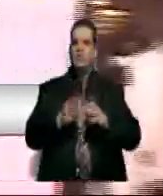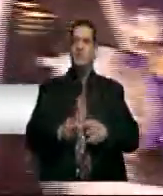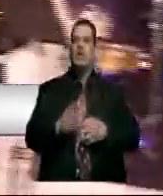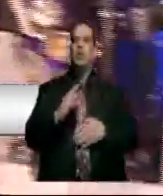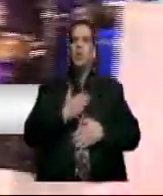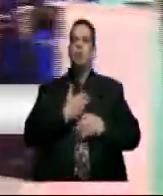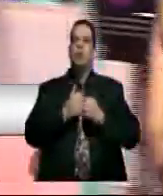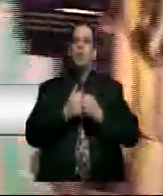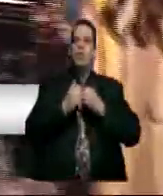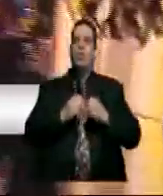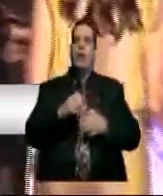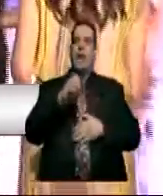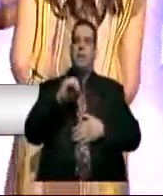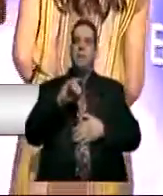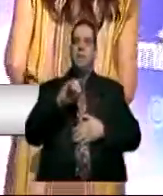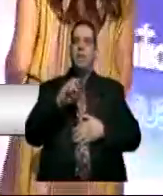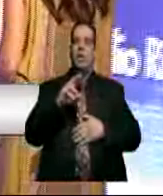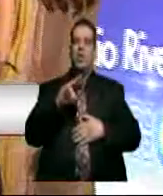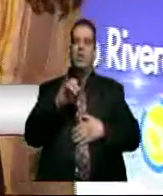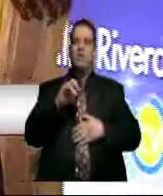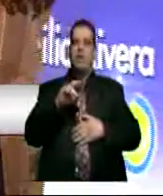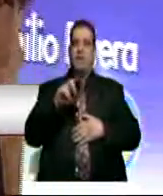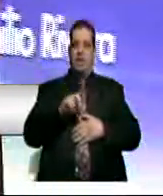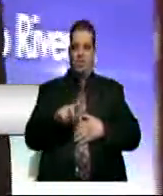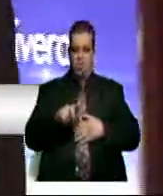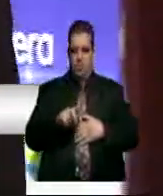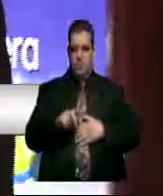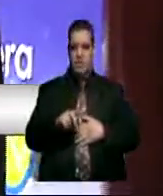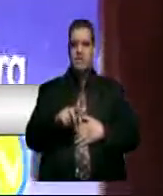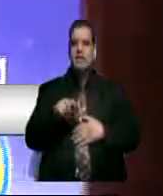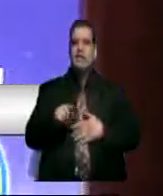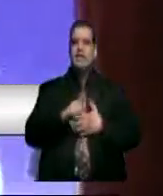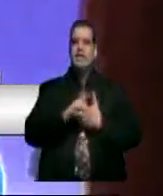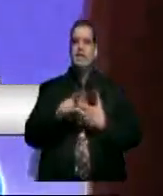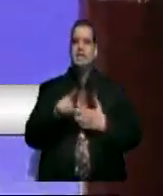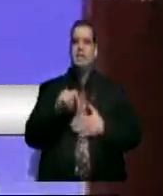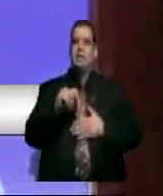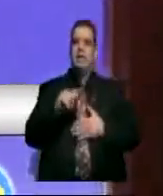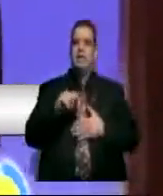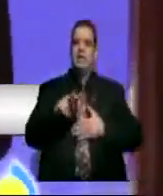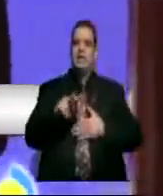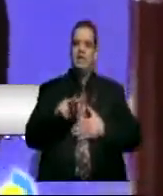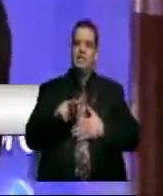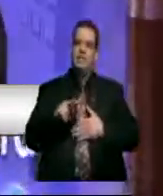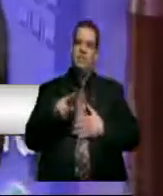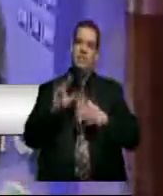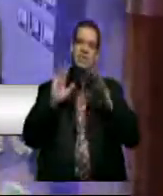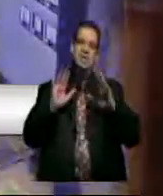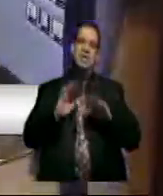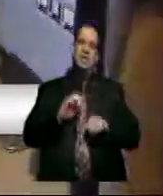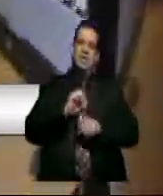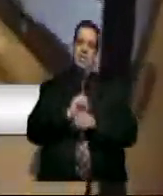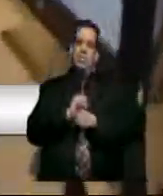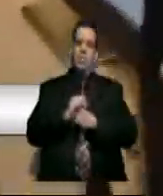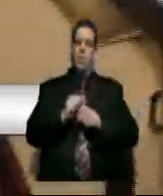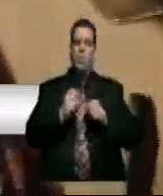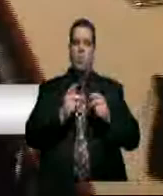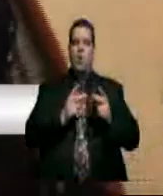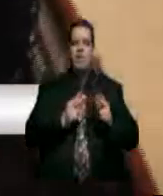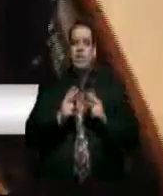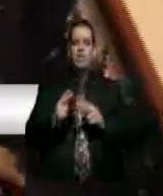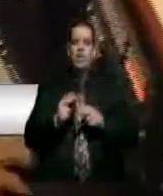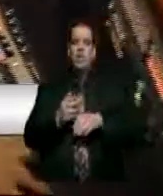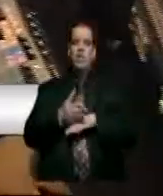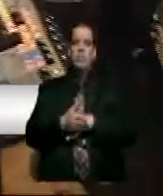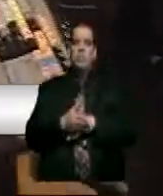nuestro compañero Emilio Rivero Ortiz, reconocido en esta Semana de la Televisión por su excelente labor como editor en